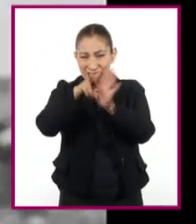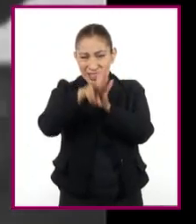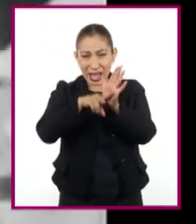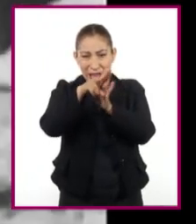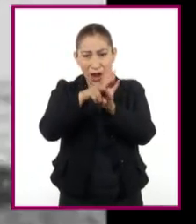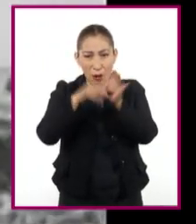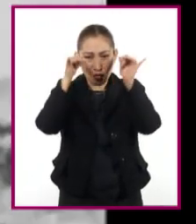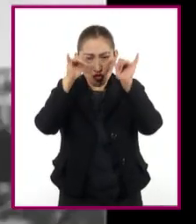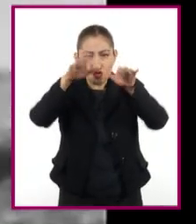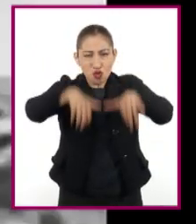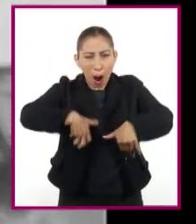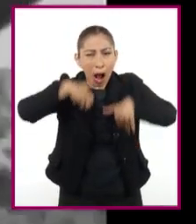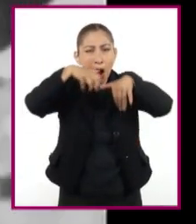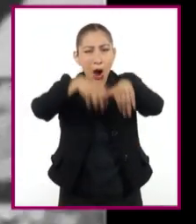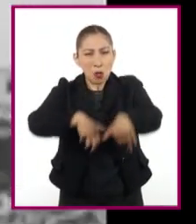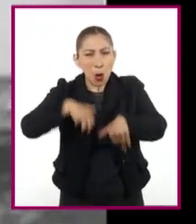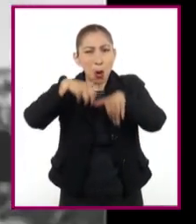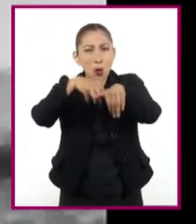americano galopando.